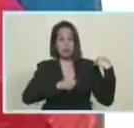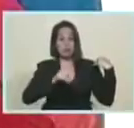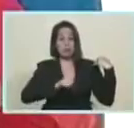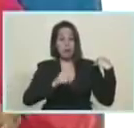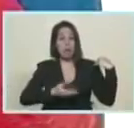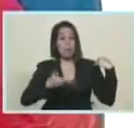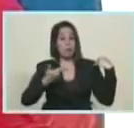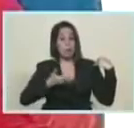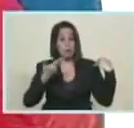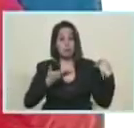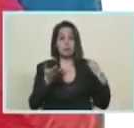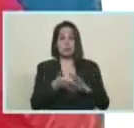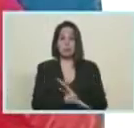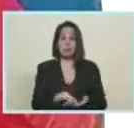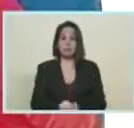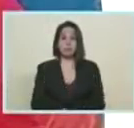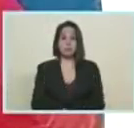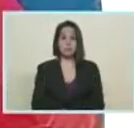nuestros hombros,